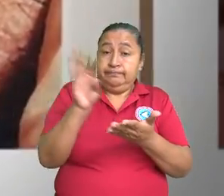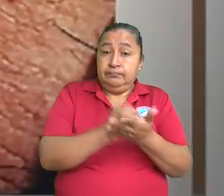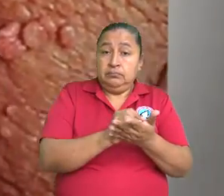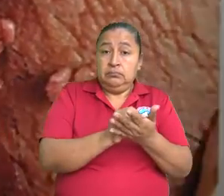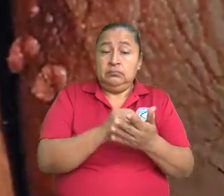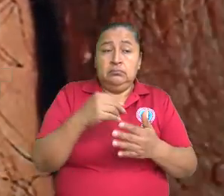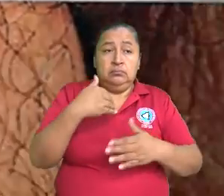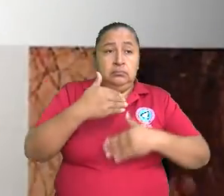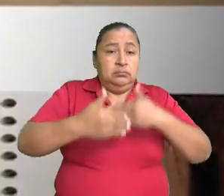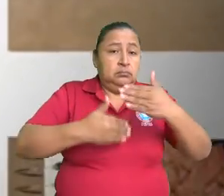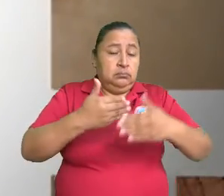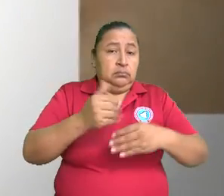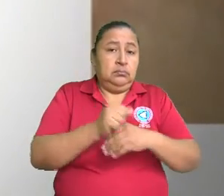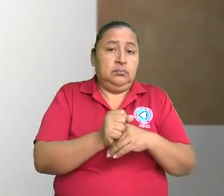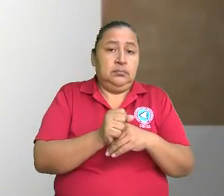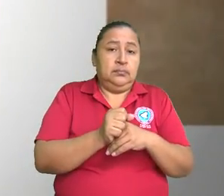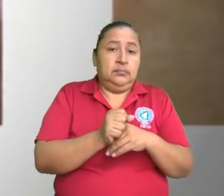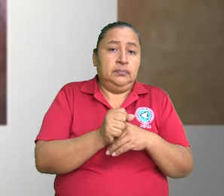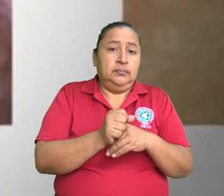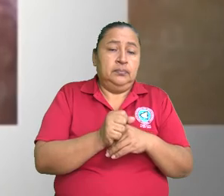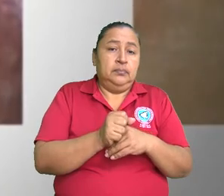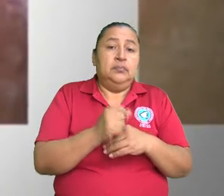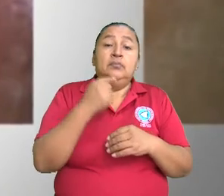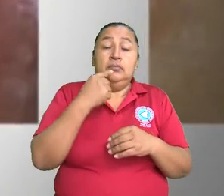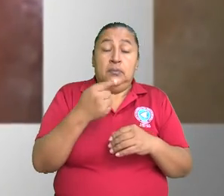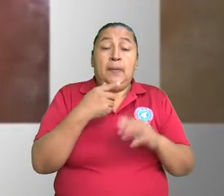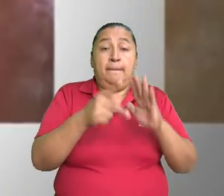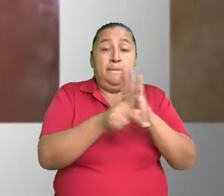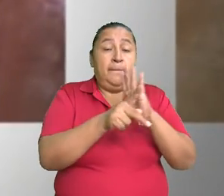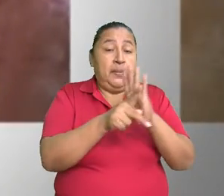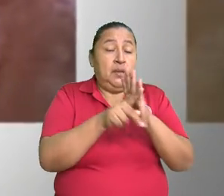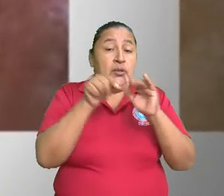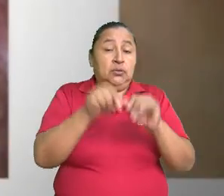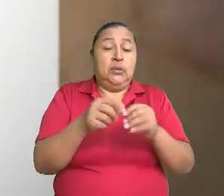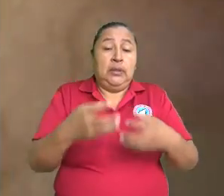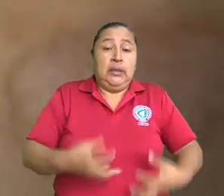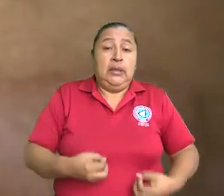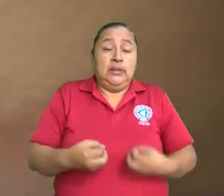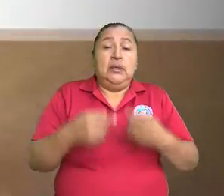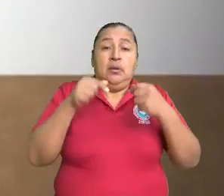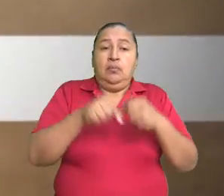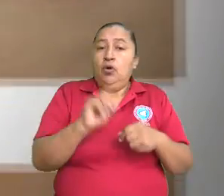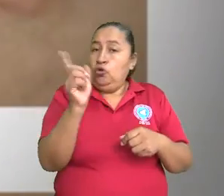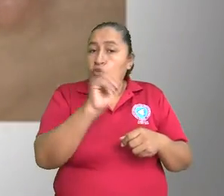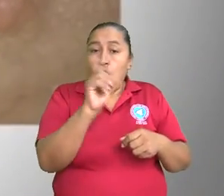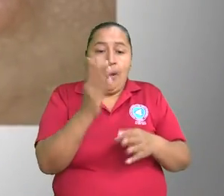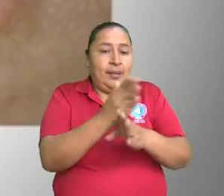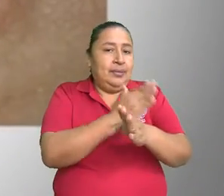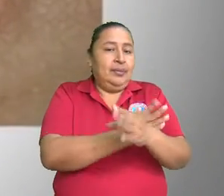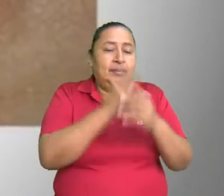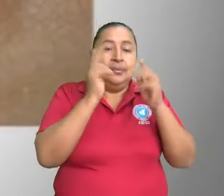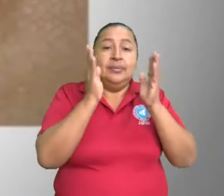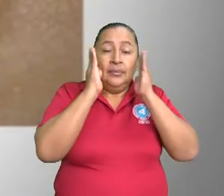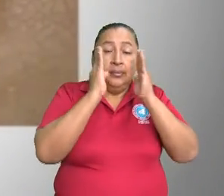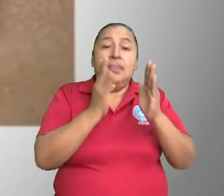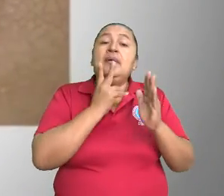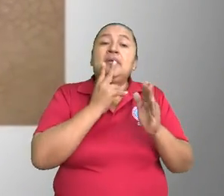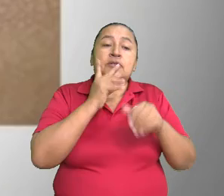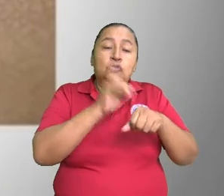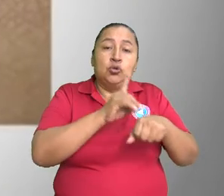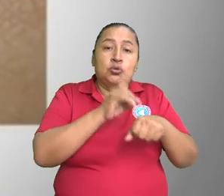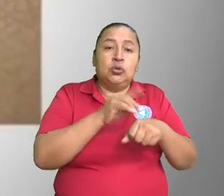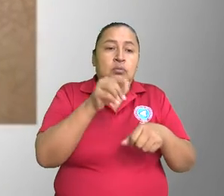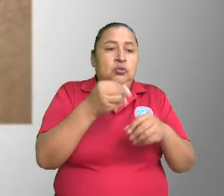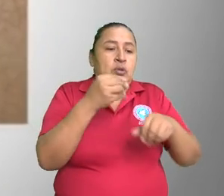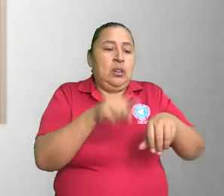o este constante? No, es que el riesgo al cáncer. El riesgo de cáncer es que si tú no lo tratas a tiempo, lo mantienes para todo mucho tiempo